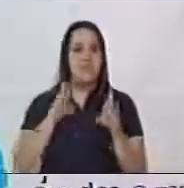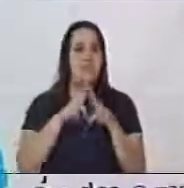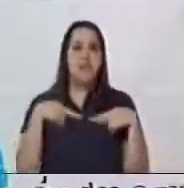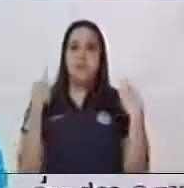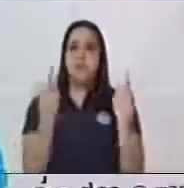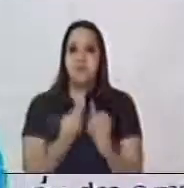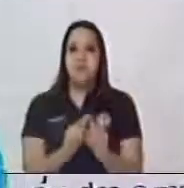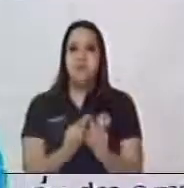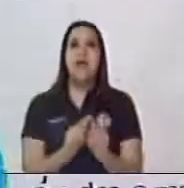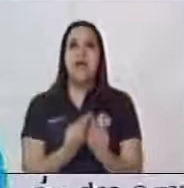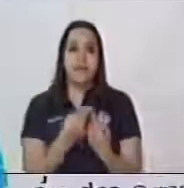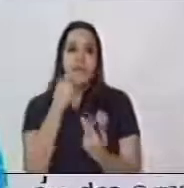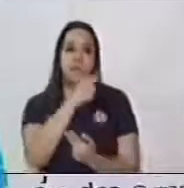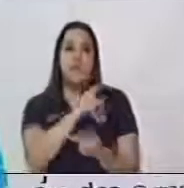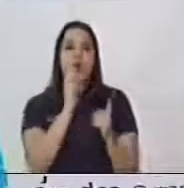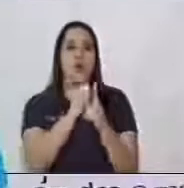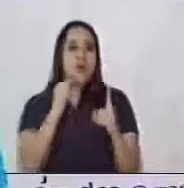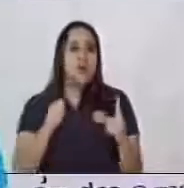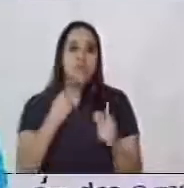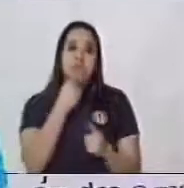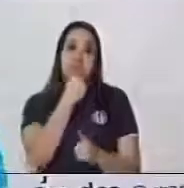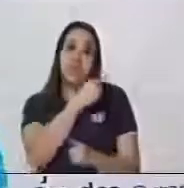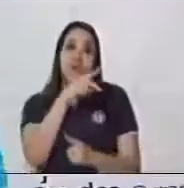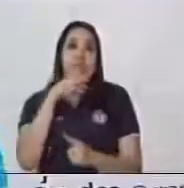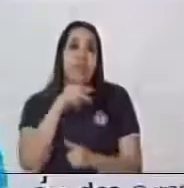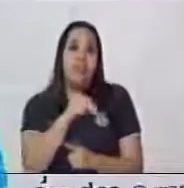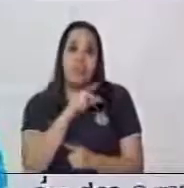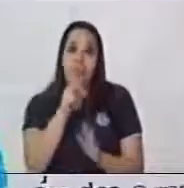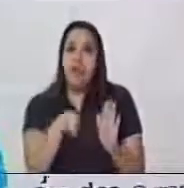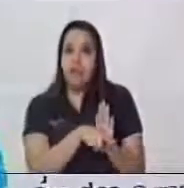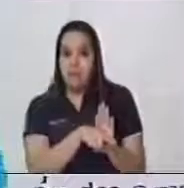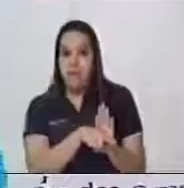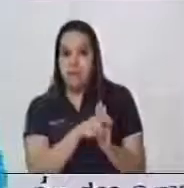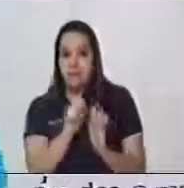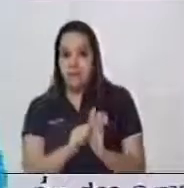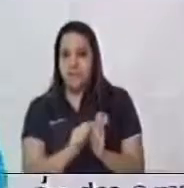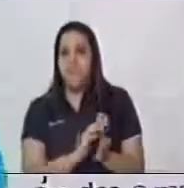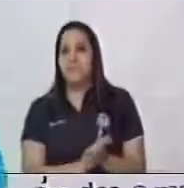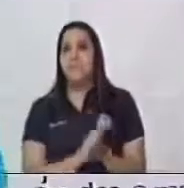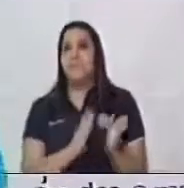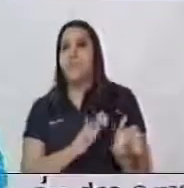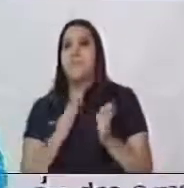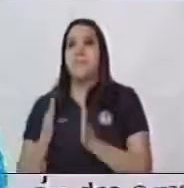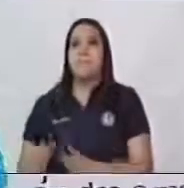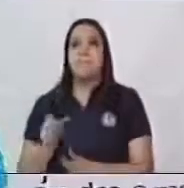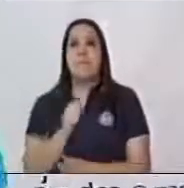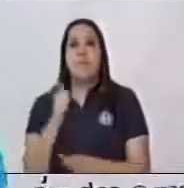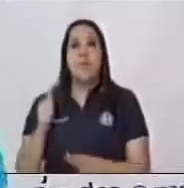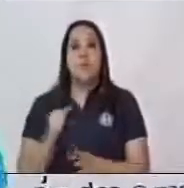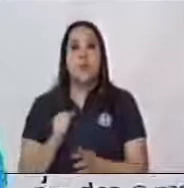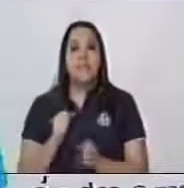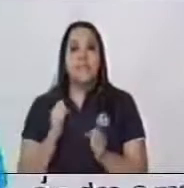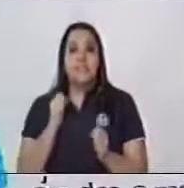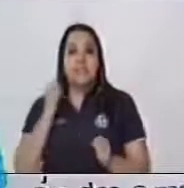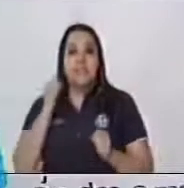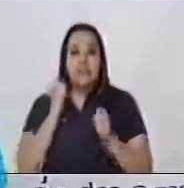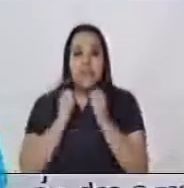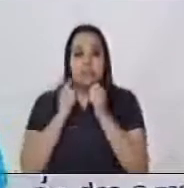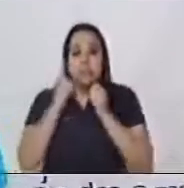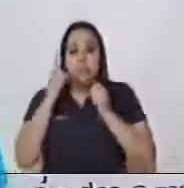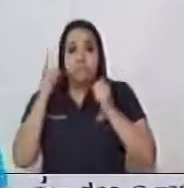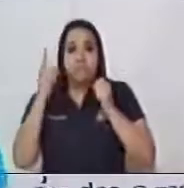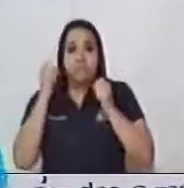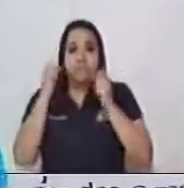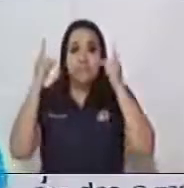una oración enunciativa, pero dentro de las negativas. Cuando hablamos de exclamativas, como